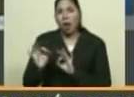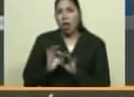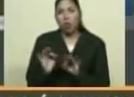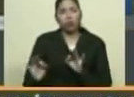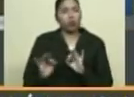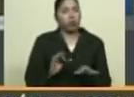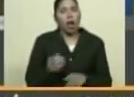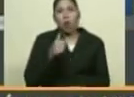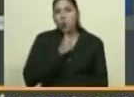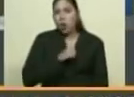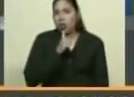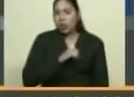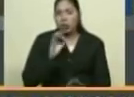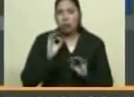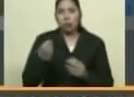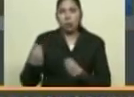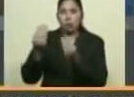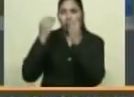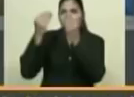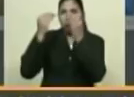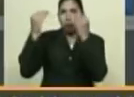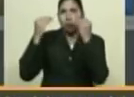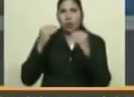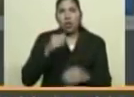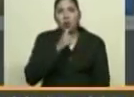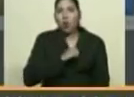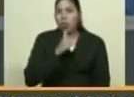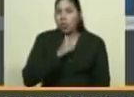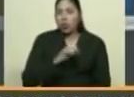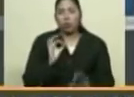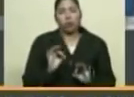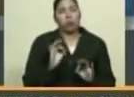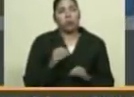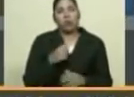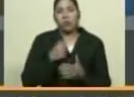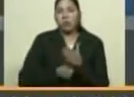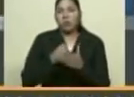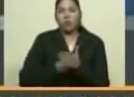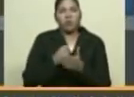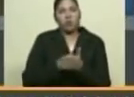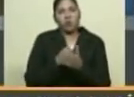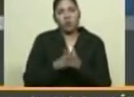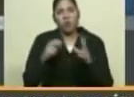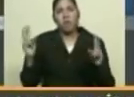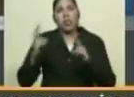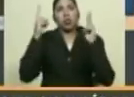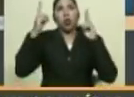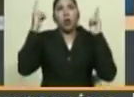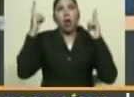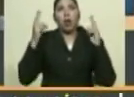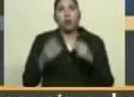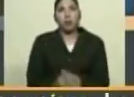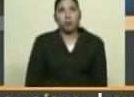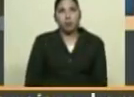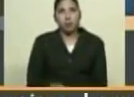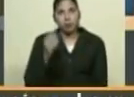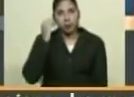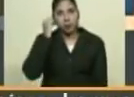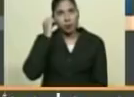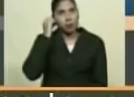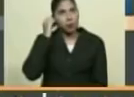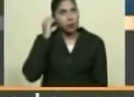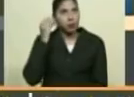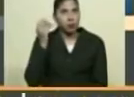y agarraría a la izquierda, me iría para el Orza. Y aquí estamos nosotros en el Orza hoy rindiéndole desde